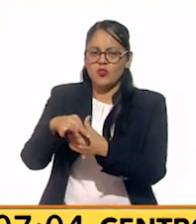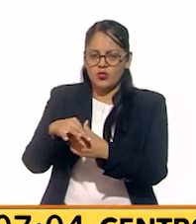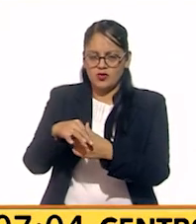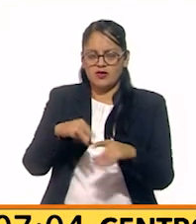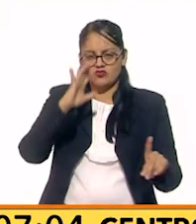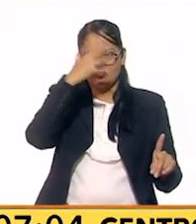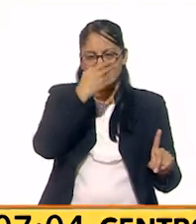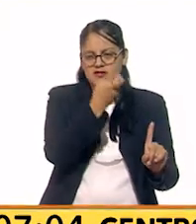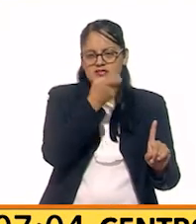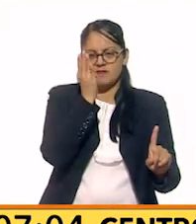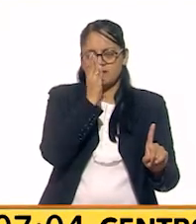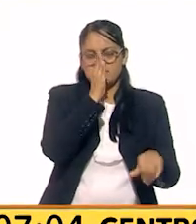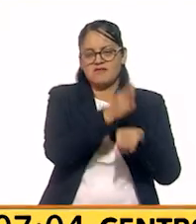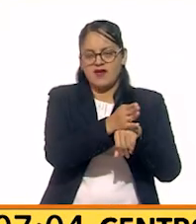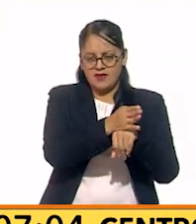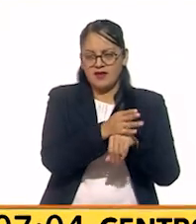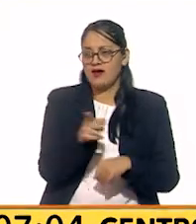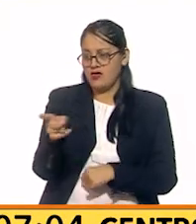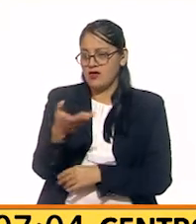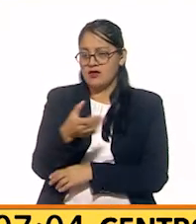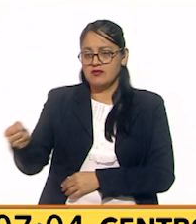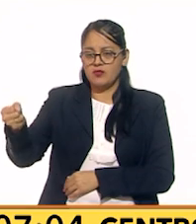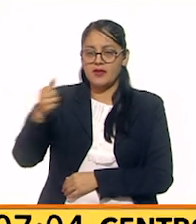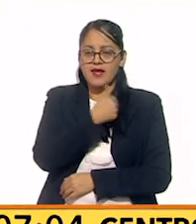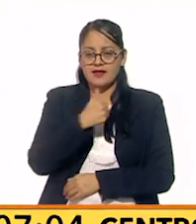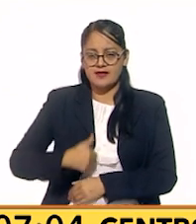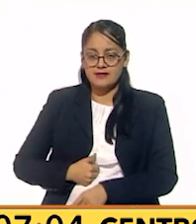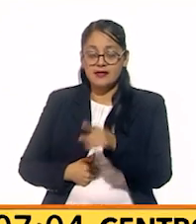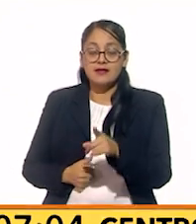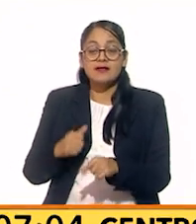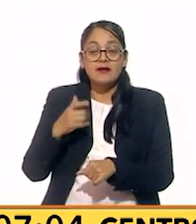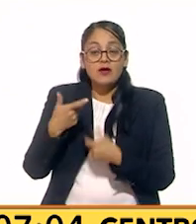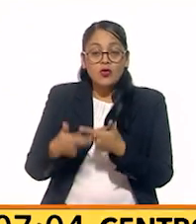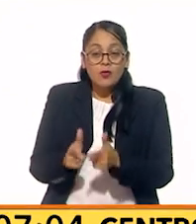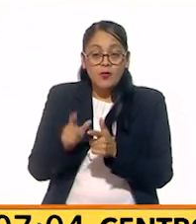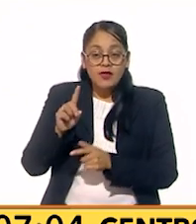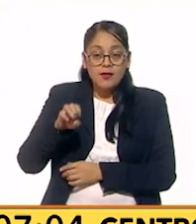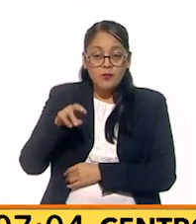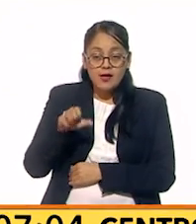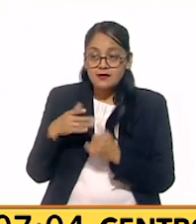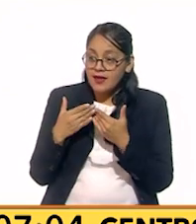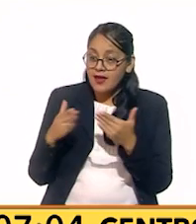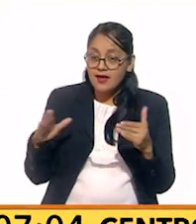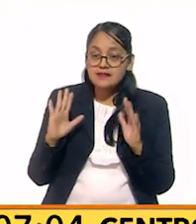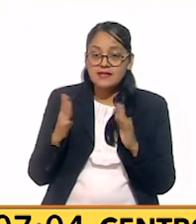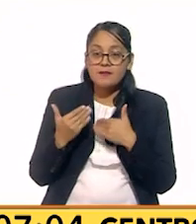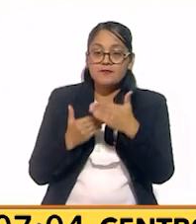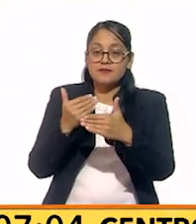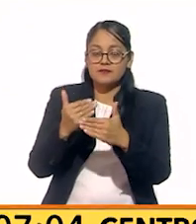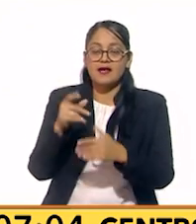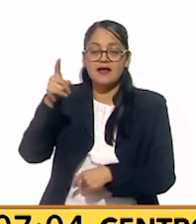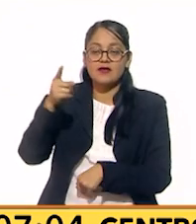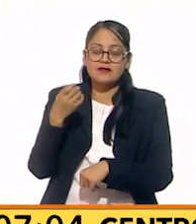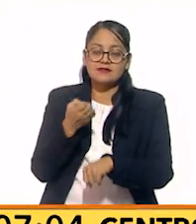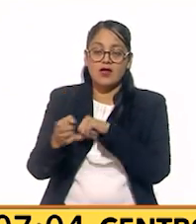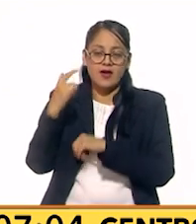para Donald Trump, abre el camino para los demócratas. Vienen elecciones intermedias y lo que ocurrió en California le da